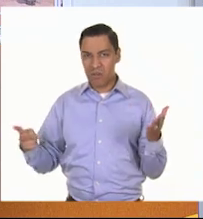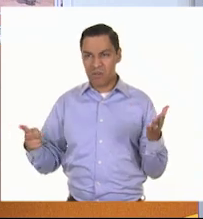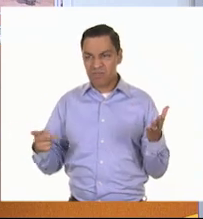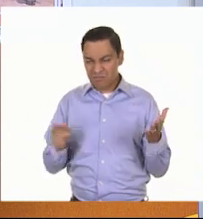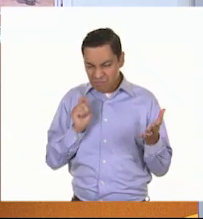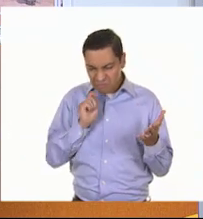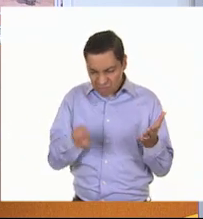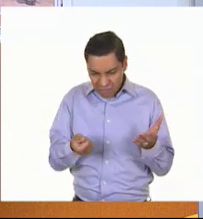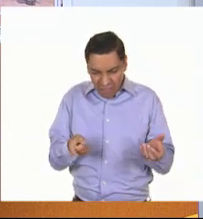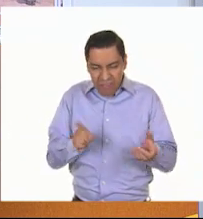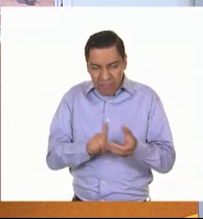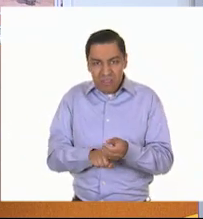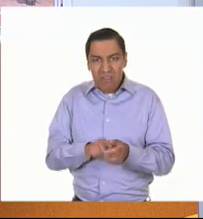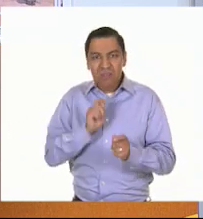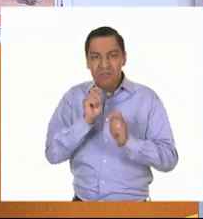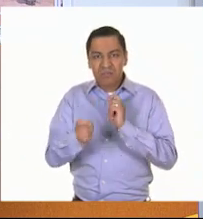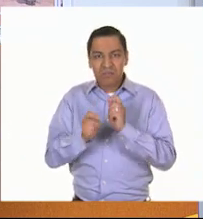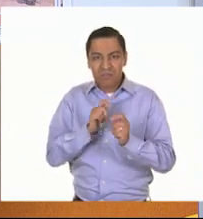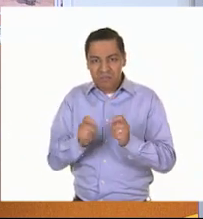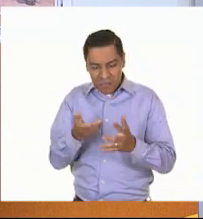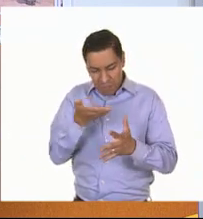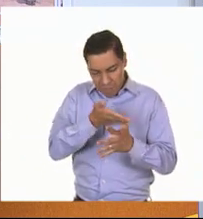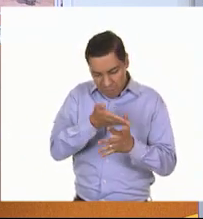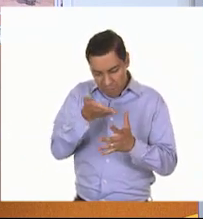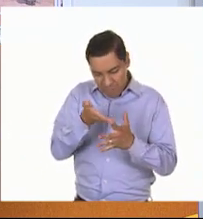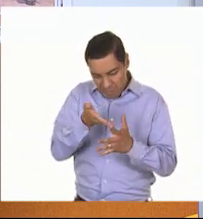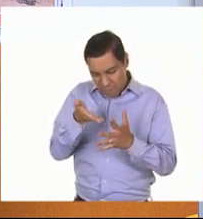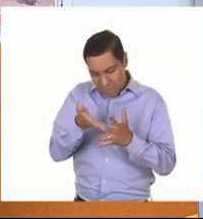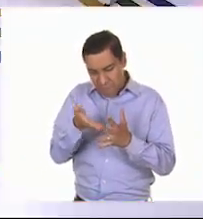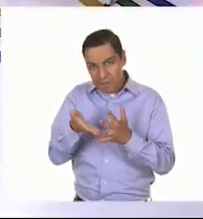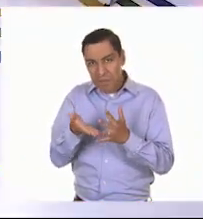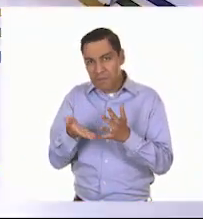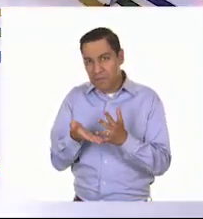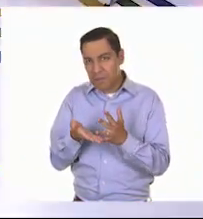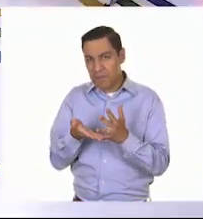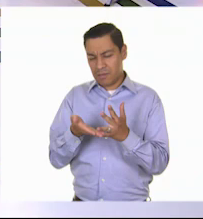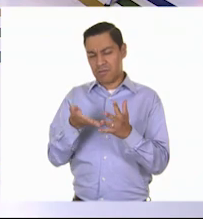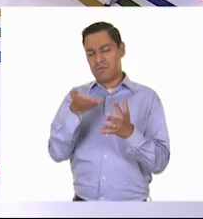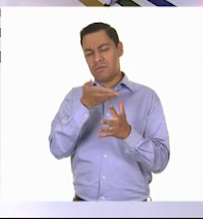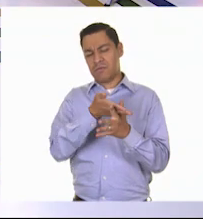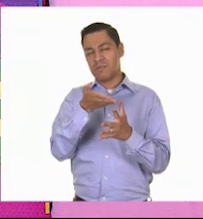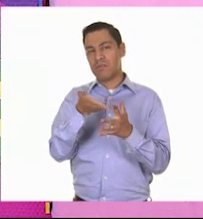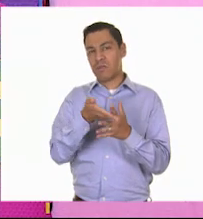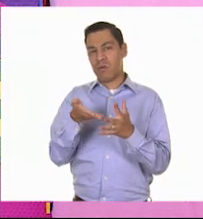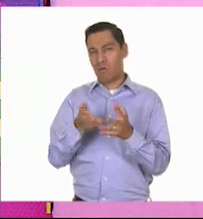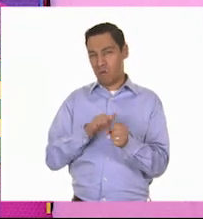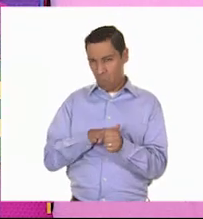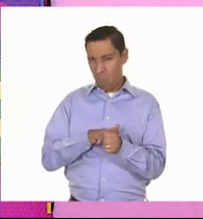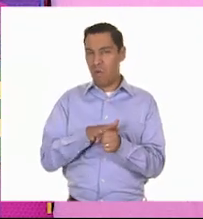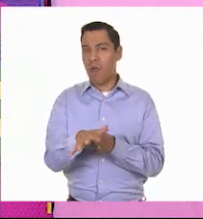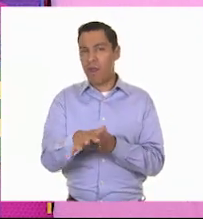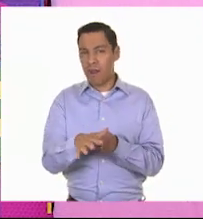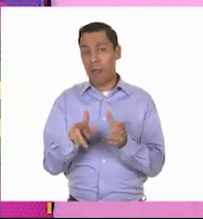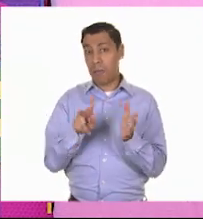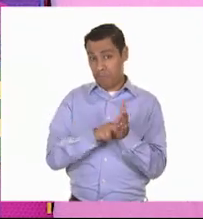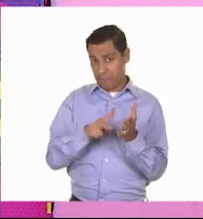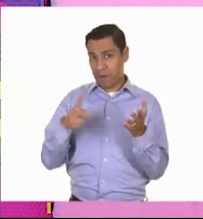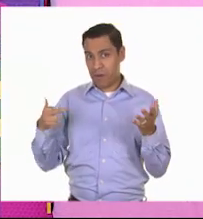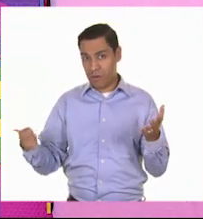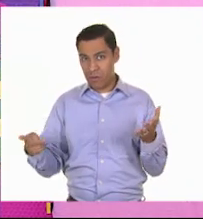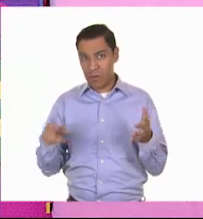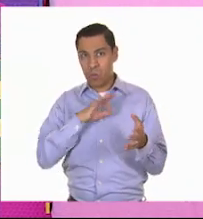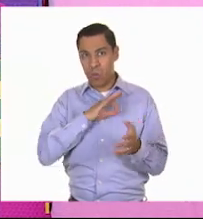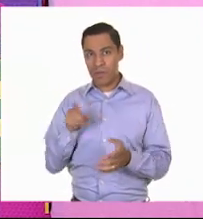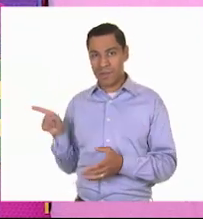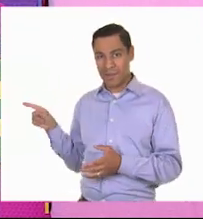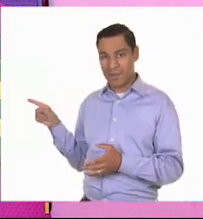que el periódico está dividido en diversas secciones. ¿Recuerdas alguna? Ah, sí. Recuerdo que conocimos que en los periódicos puede haber secciones